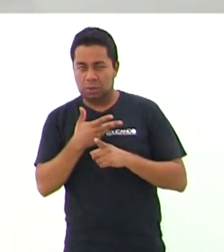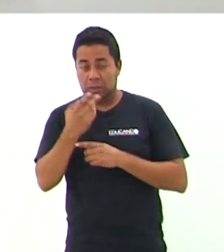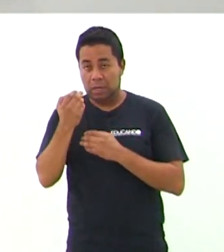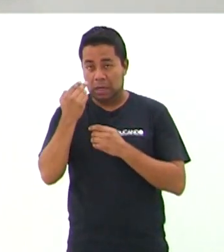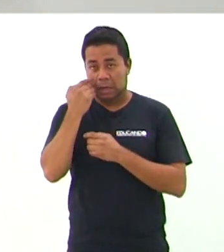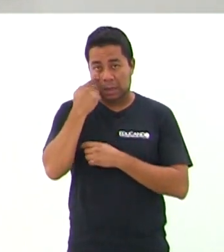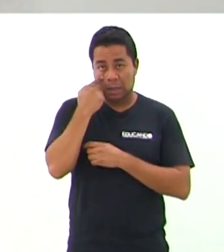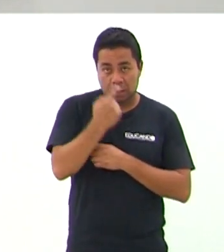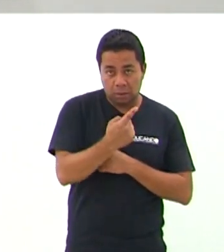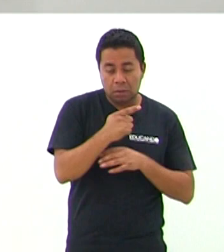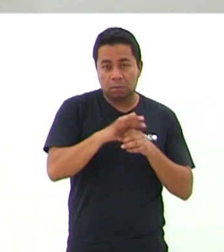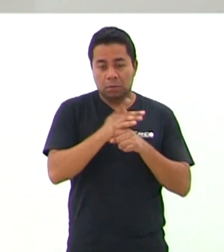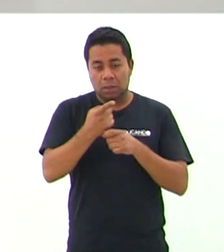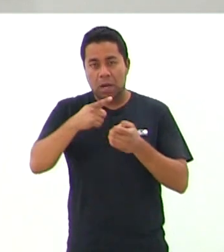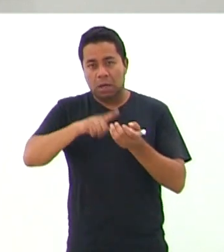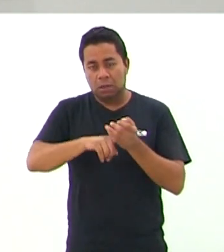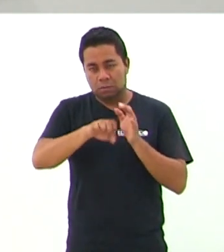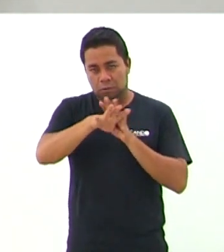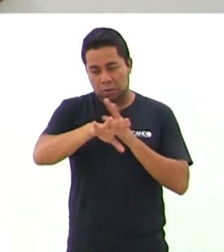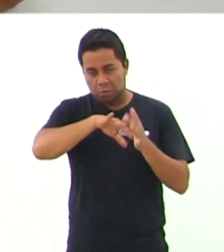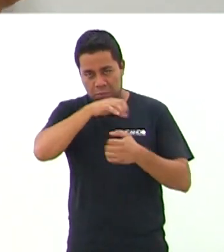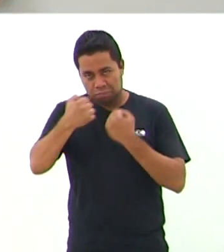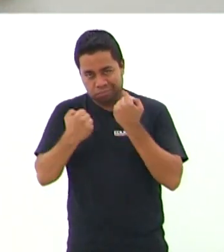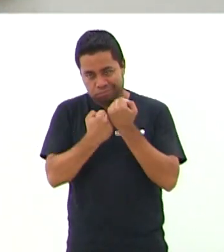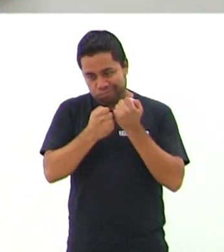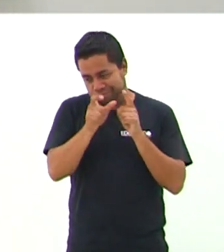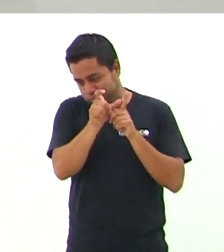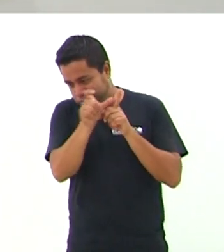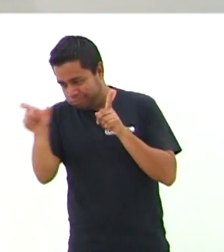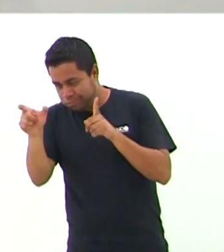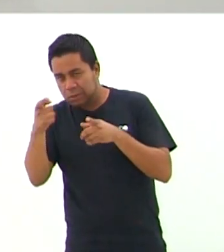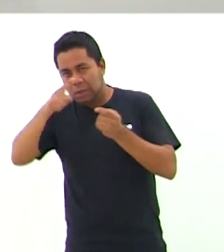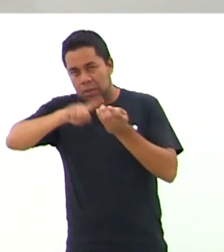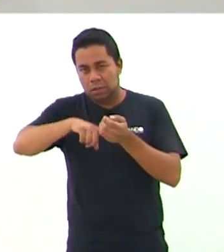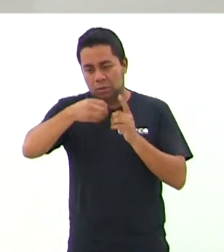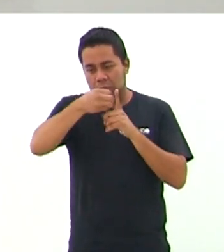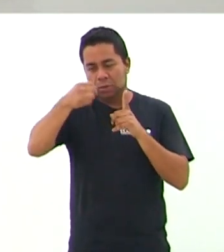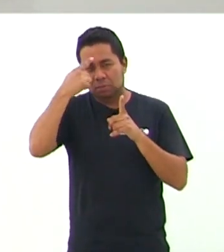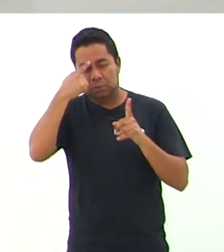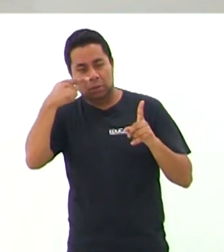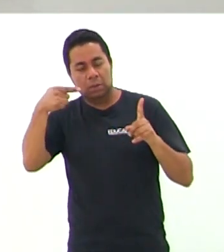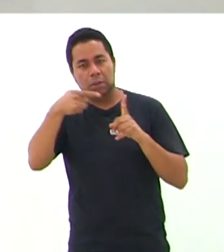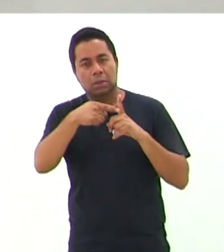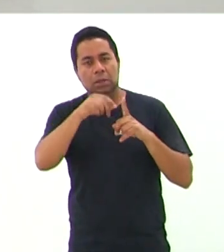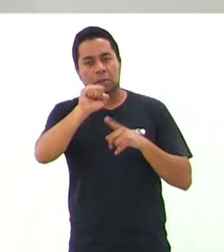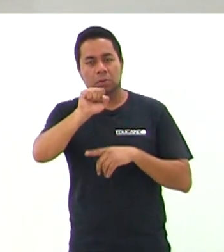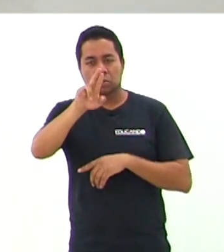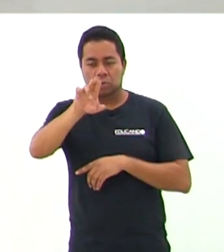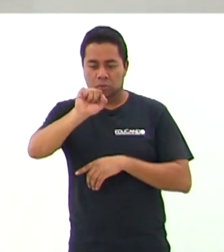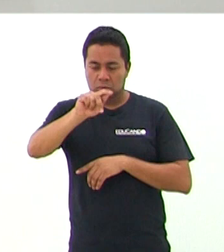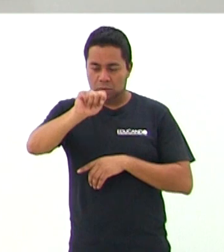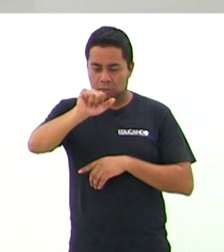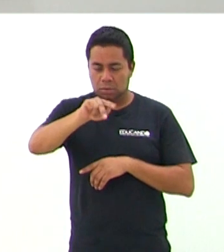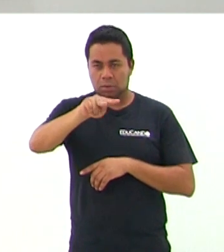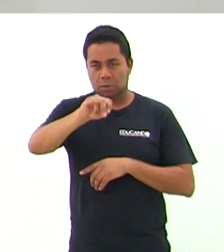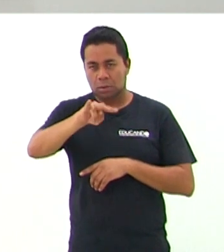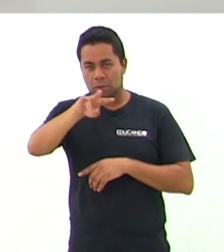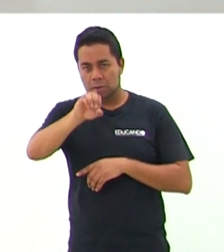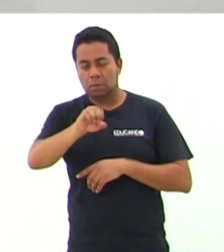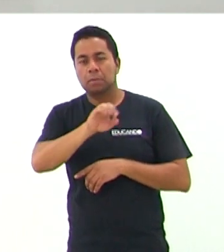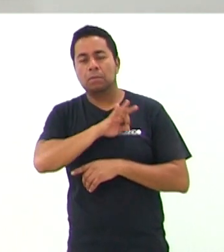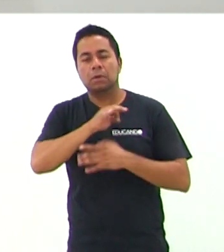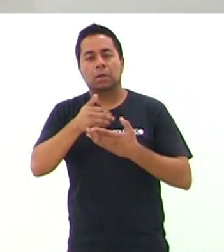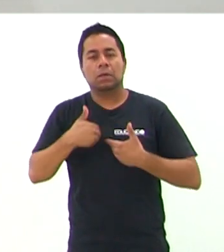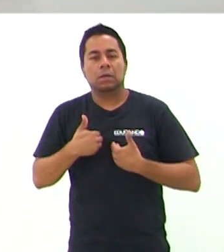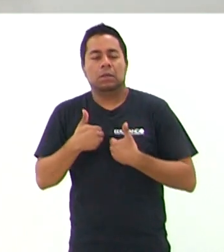el complemento de lo que tenemos dentro de la oración para hacer referencia al sustantivo nos va a permitir